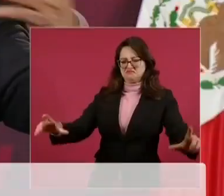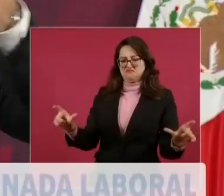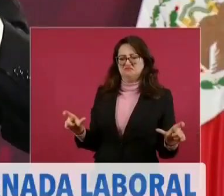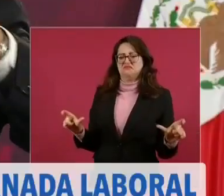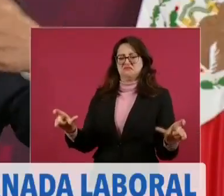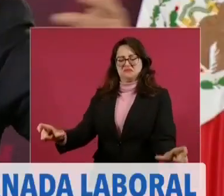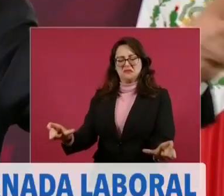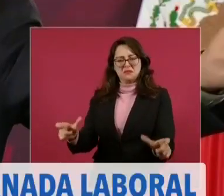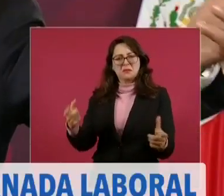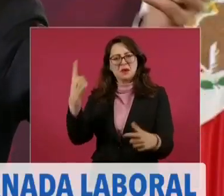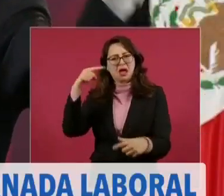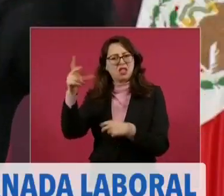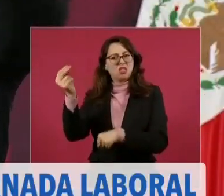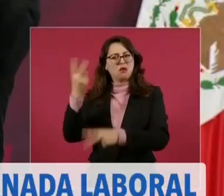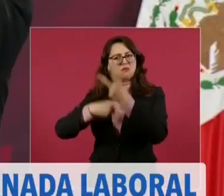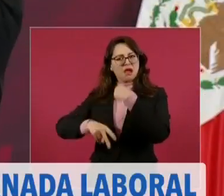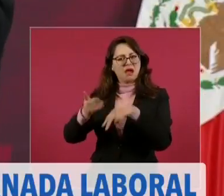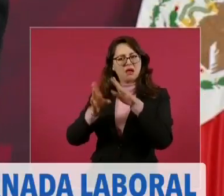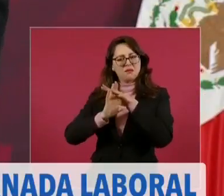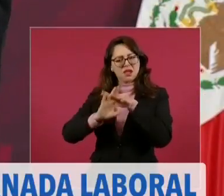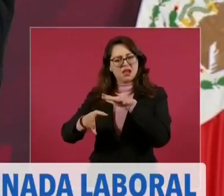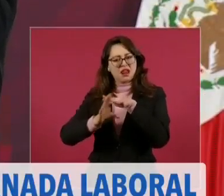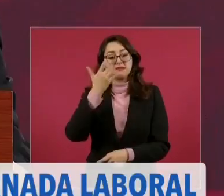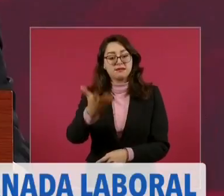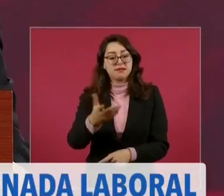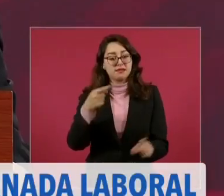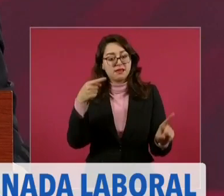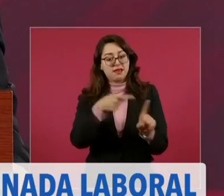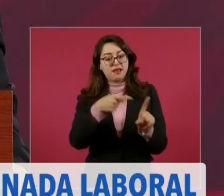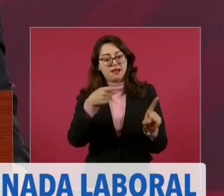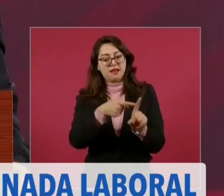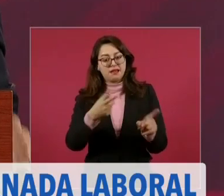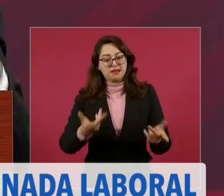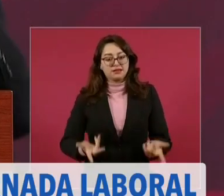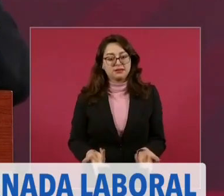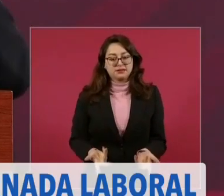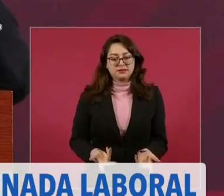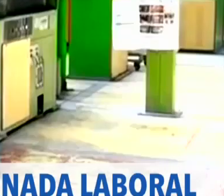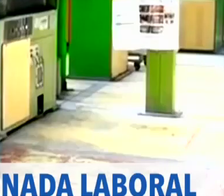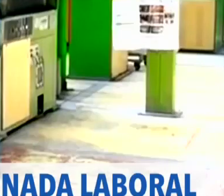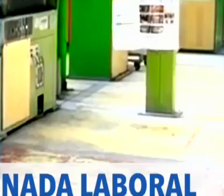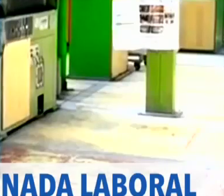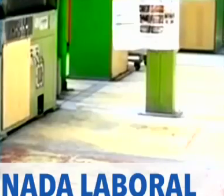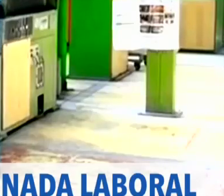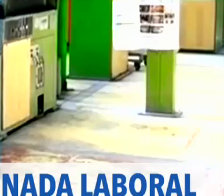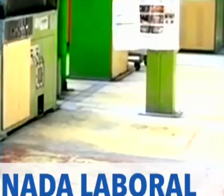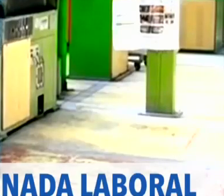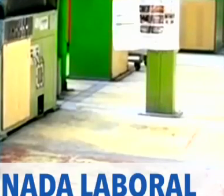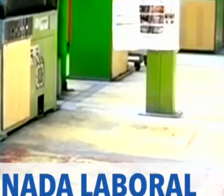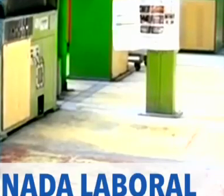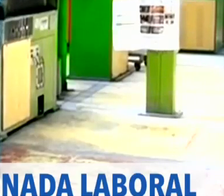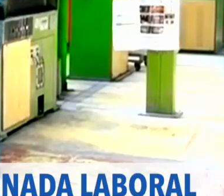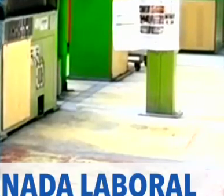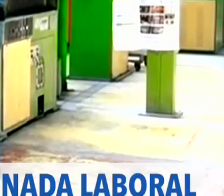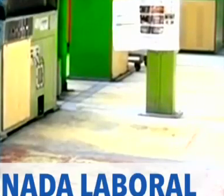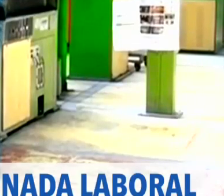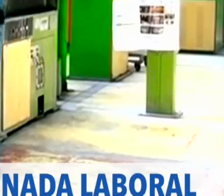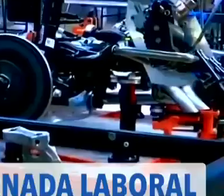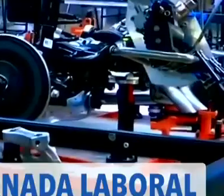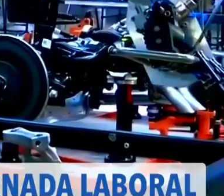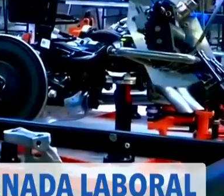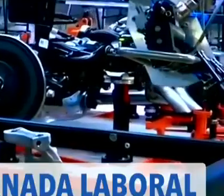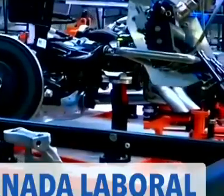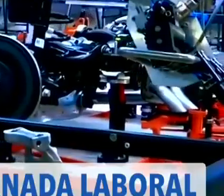el presidente Andrés Manuel López Obrador planteó que se amplíe el periodo de discusión de la Reforma a las leyes para reducir la jornada de trabajo semanal de 40 a